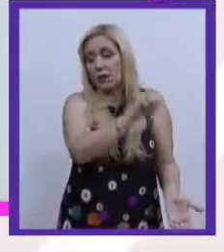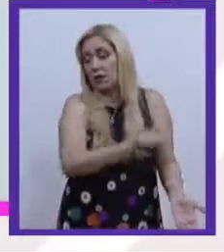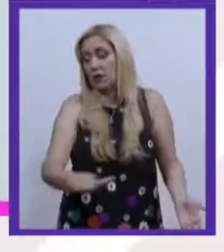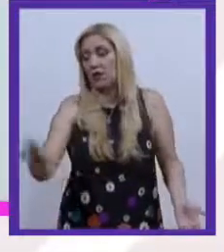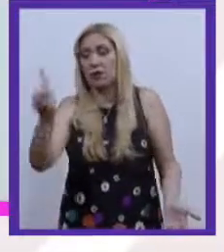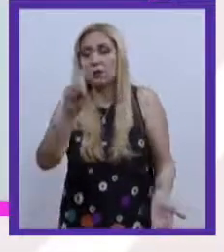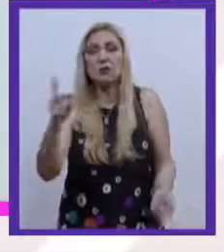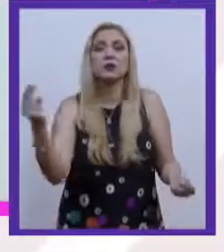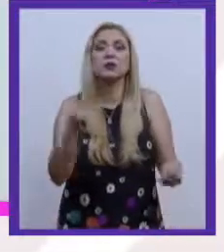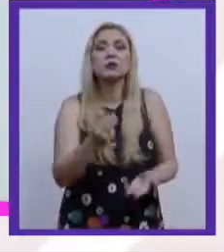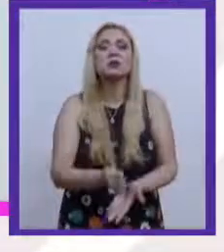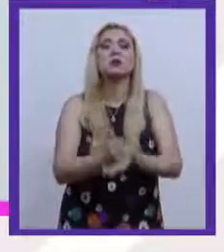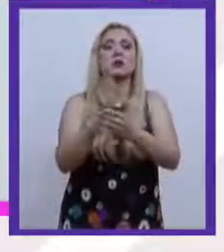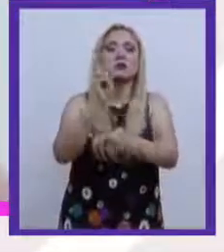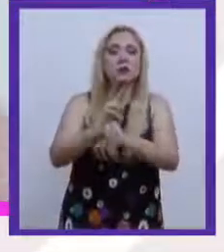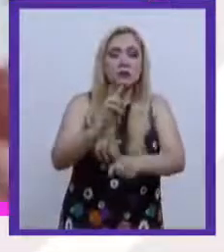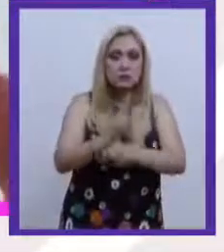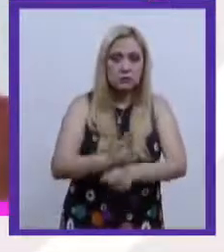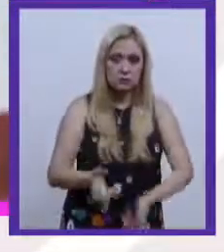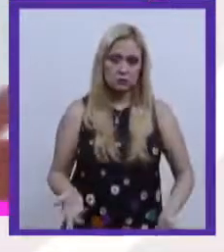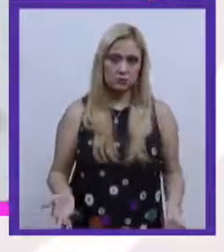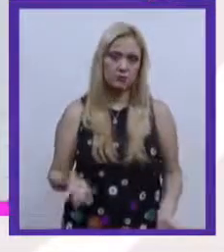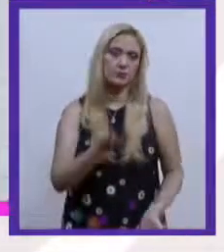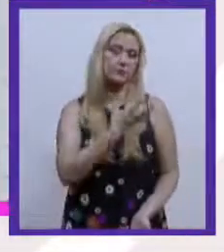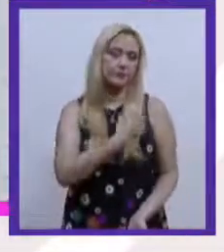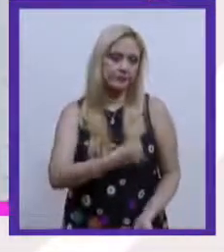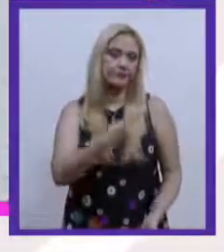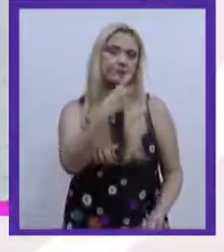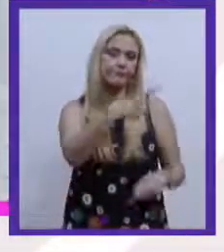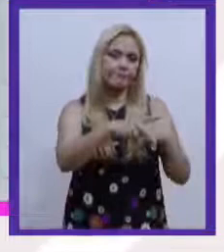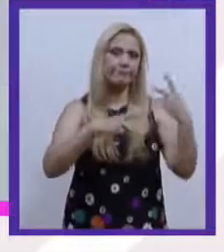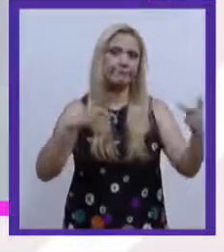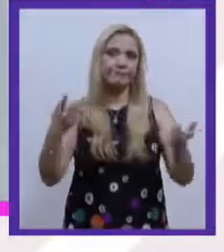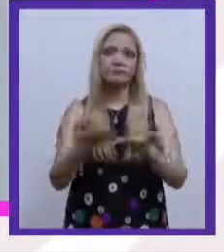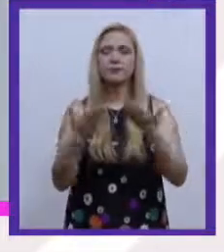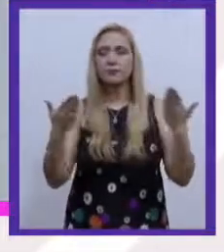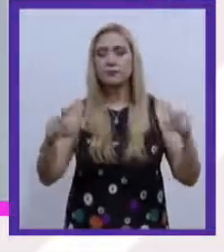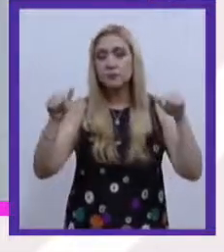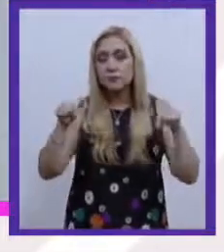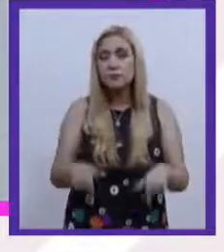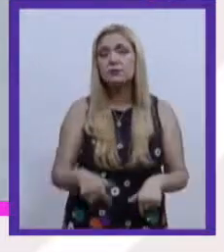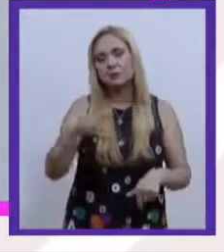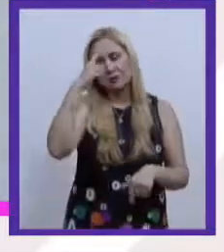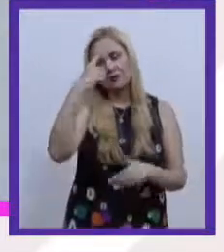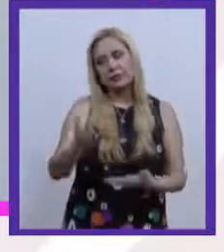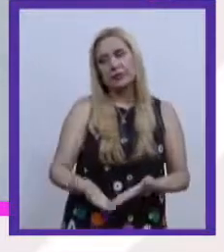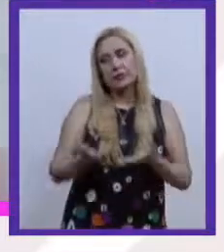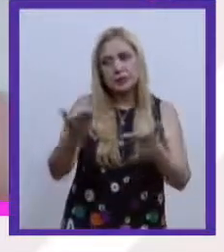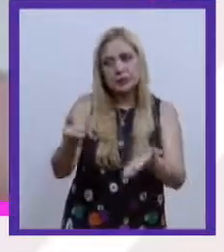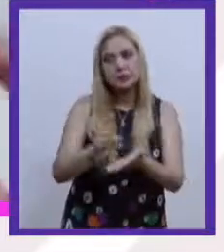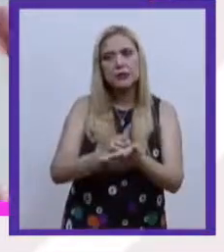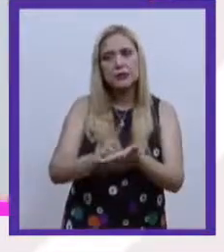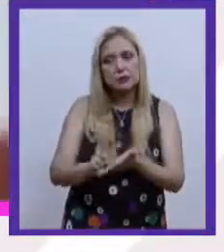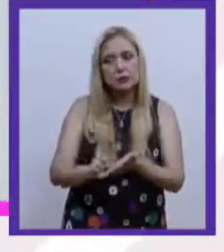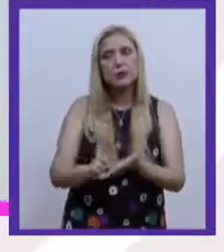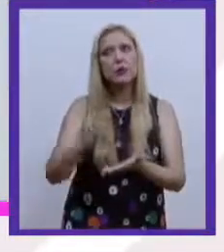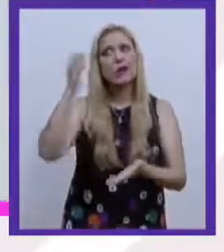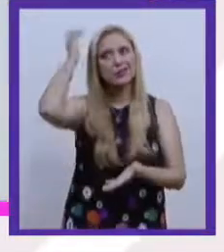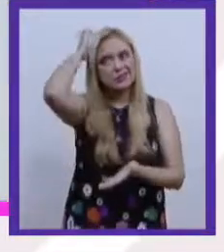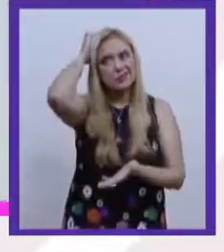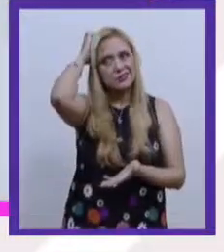y las mujeres policías pueden llevar, ¿no? Entonces, el sistema nacional para garantizar este derecho es